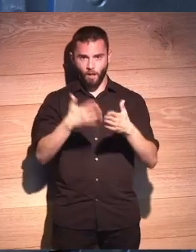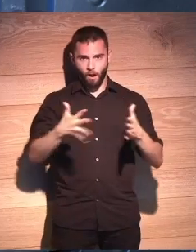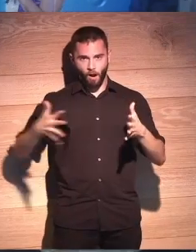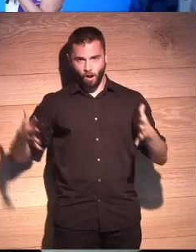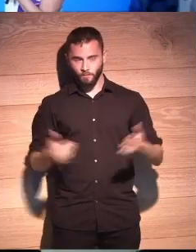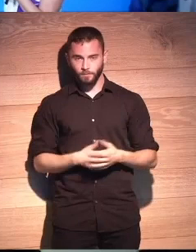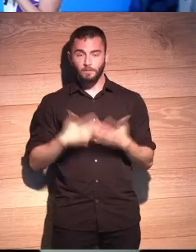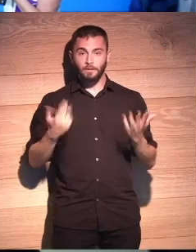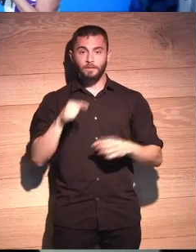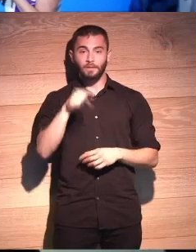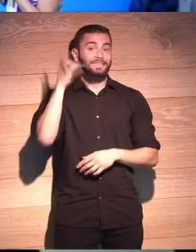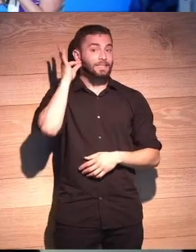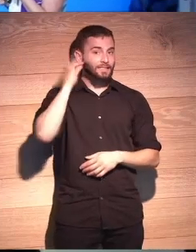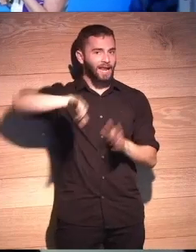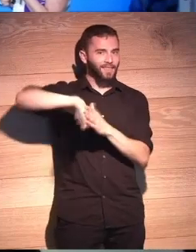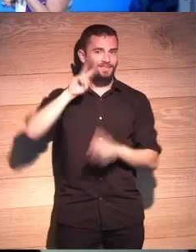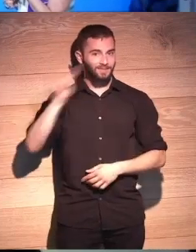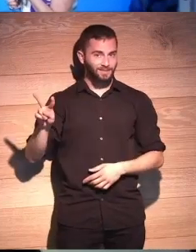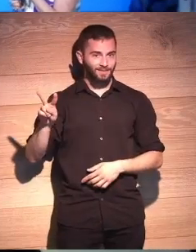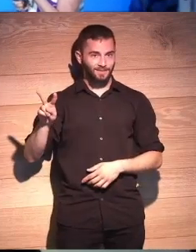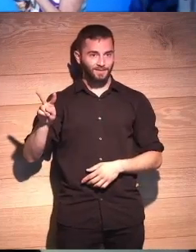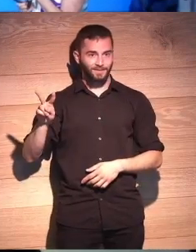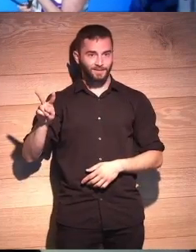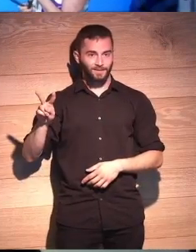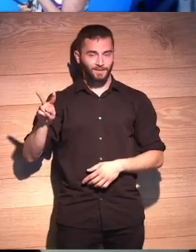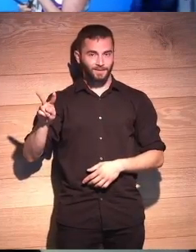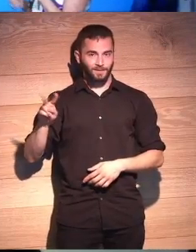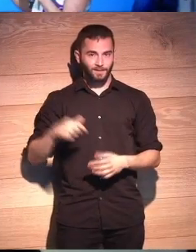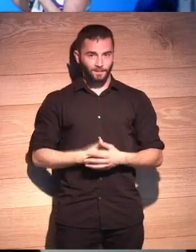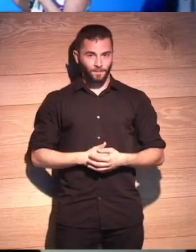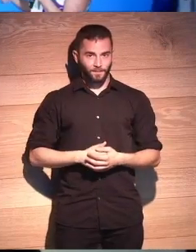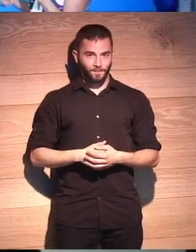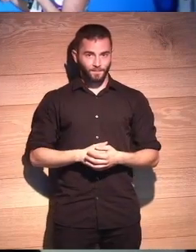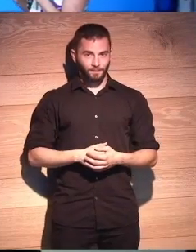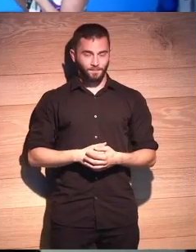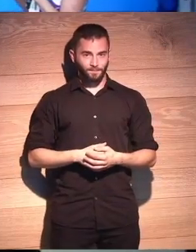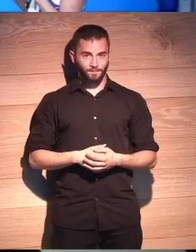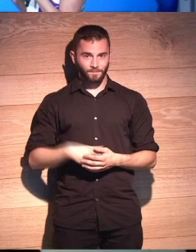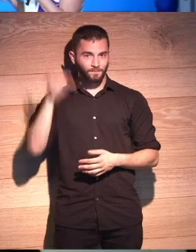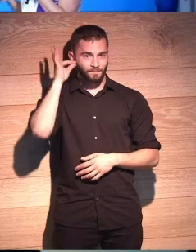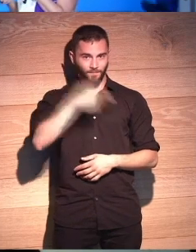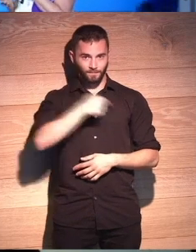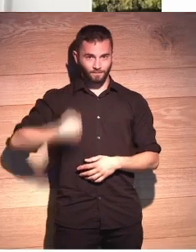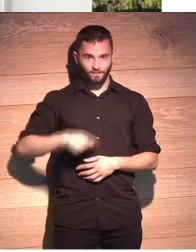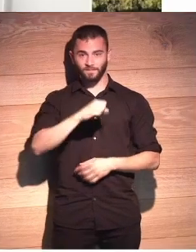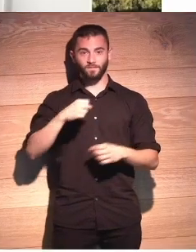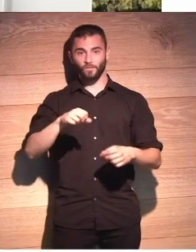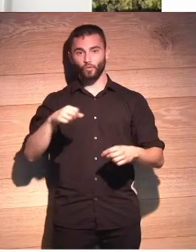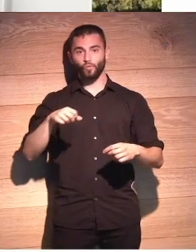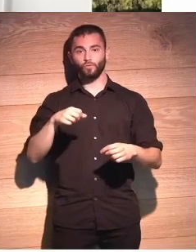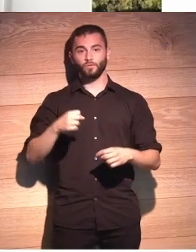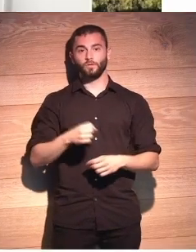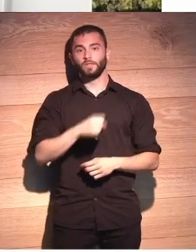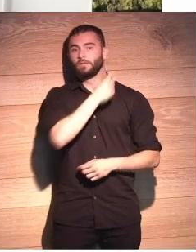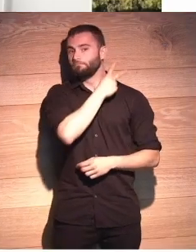eternizar. Esta chica que veis ahí a la derecha es una mujer china que está en un restaurante chino y ¿sabéis lo que hace? Es una